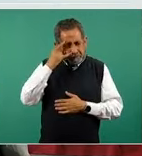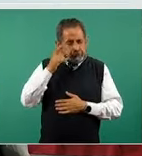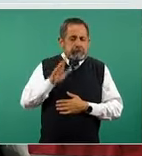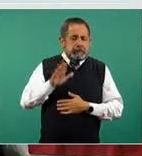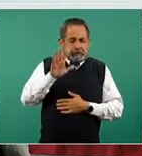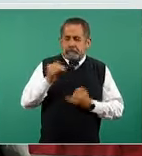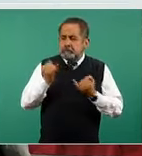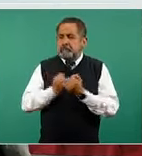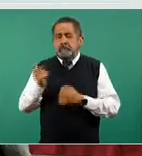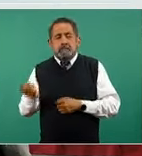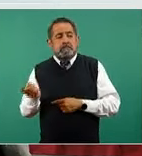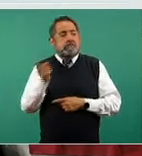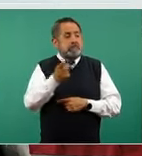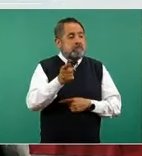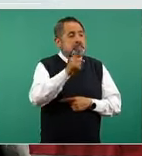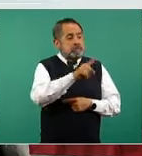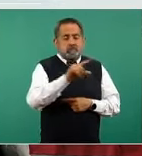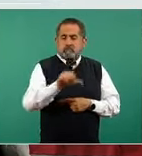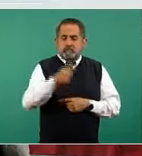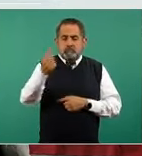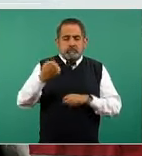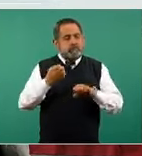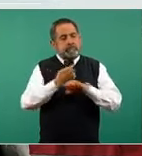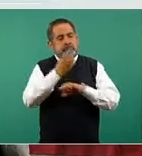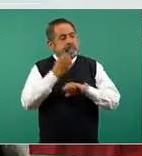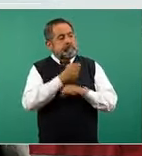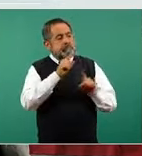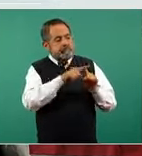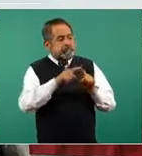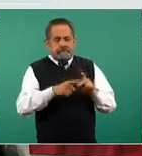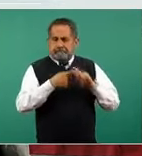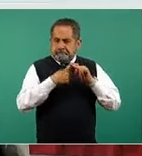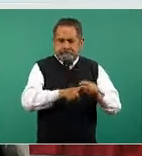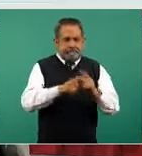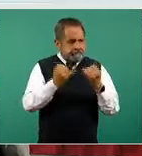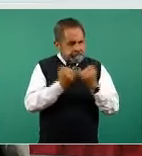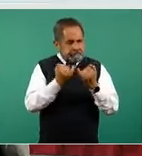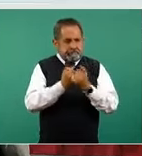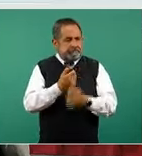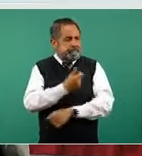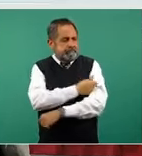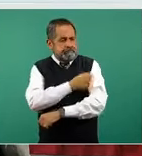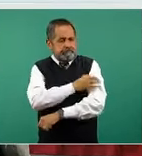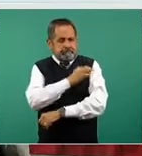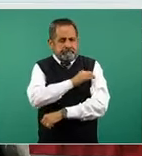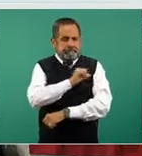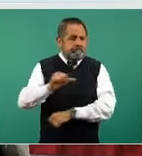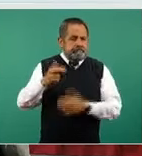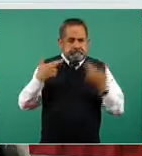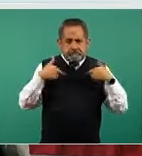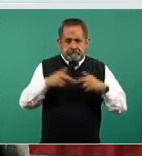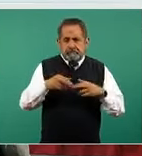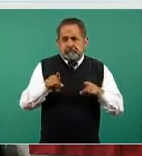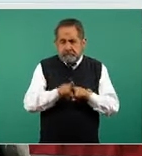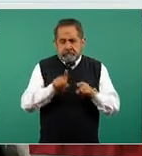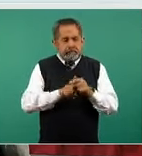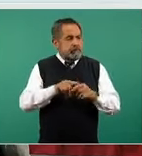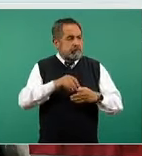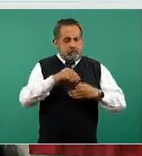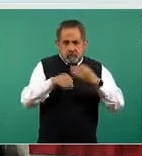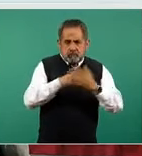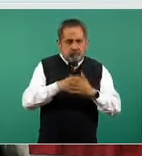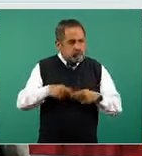ya programando y planeando poder iniciar con estrategias similares, no solamente de vacunación, sino con todas aquellas que se